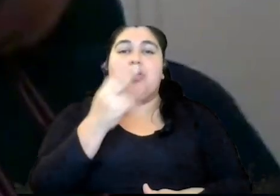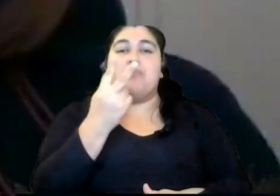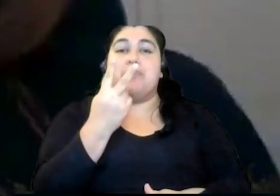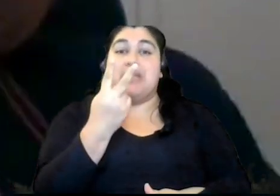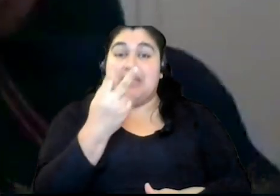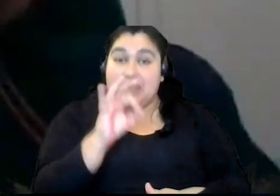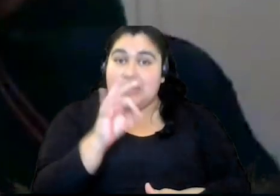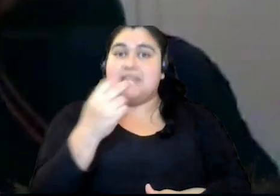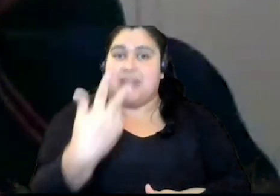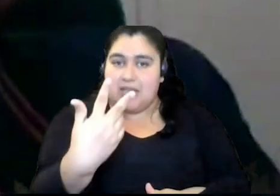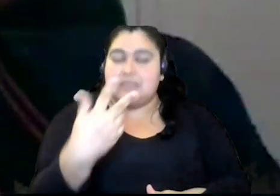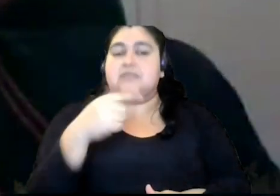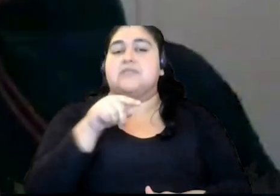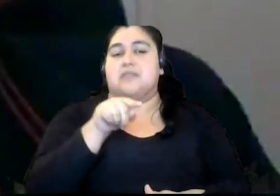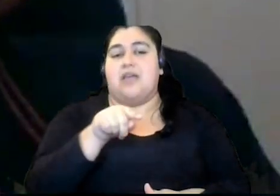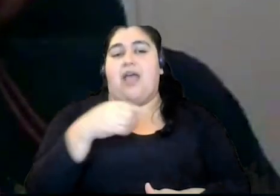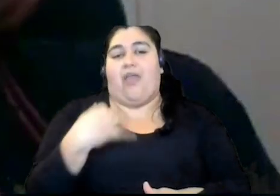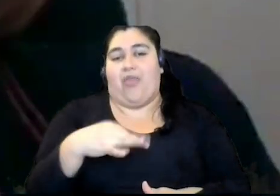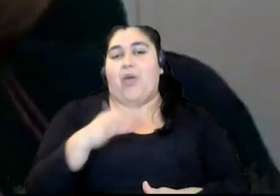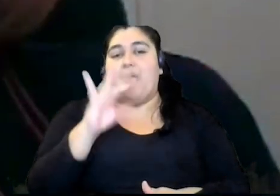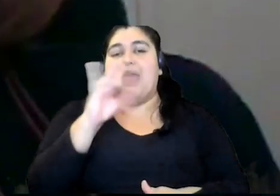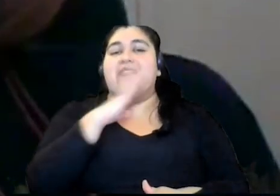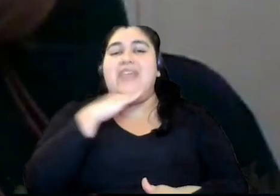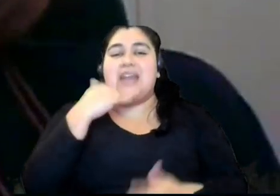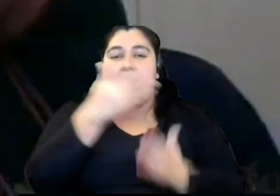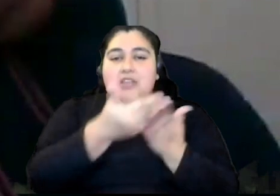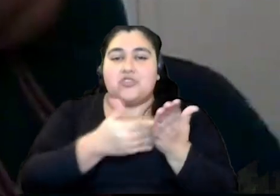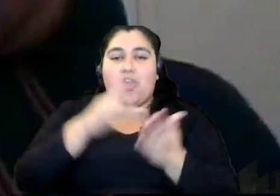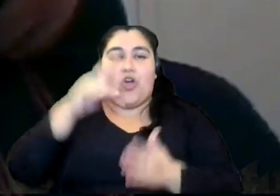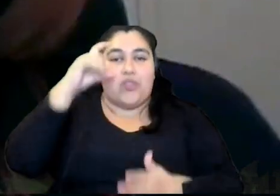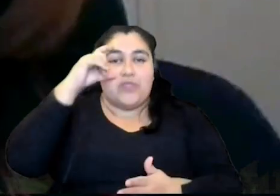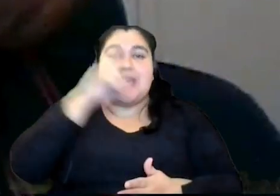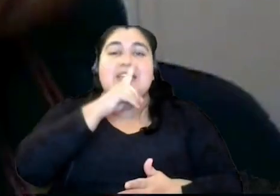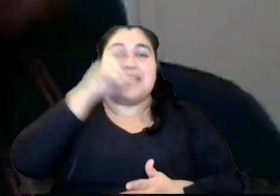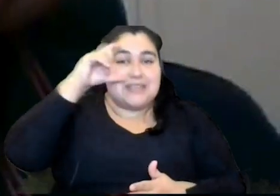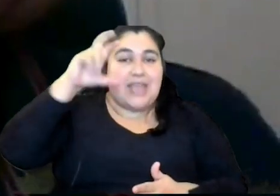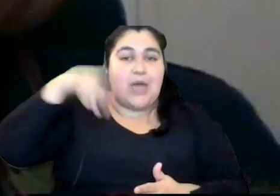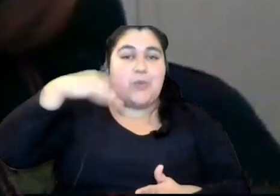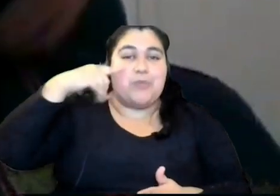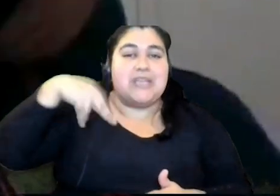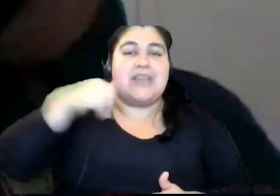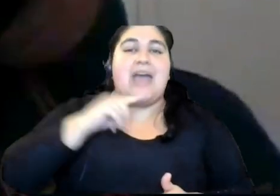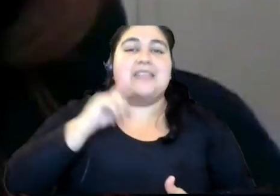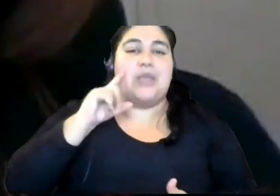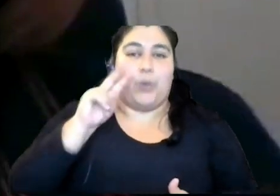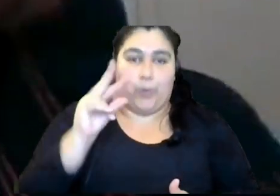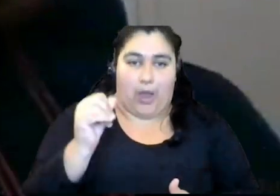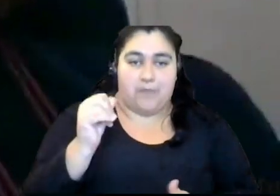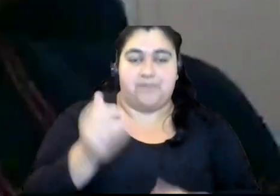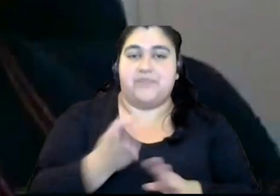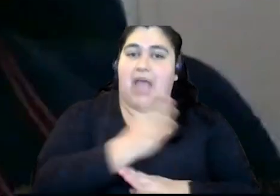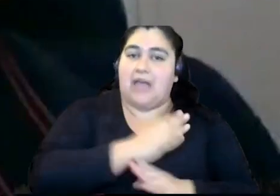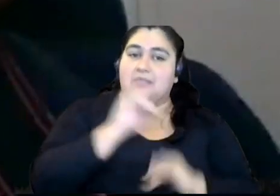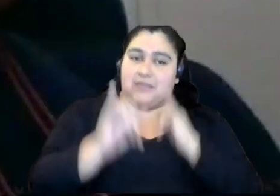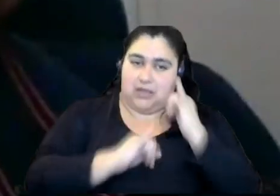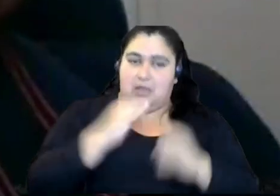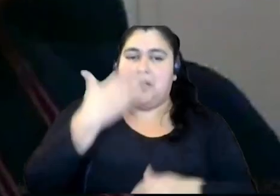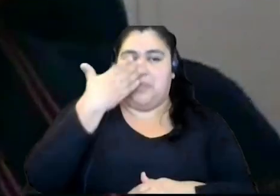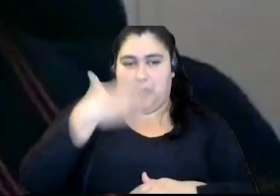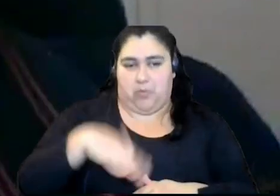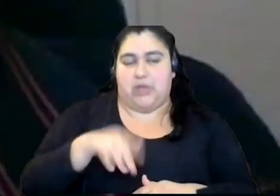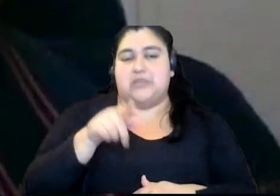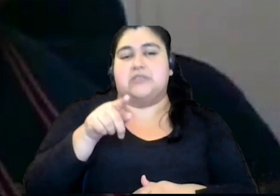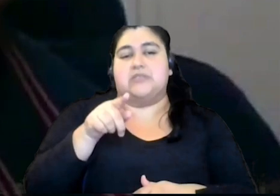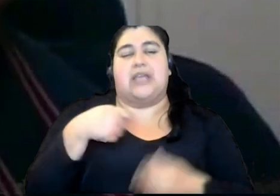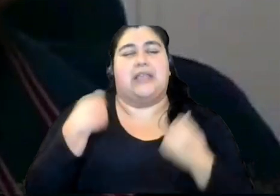¿sí? Tendría que hacer declaración determinativa. Recordemos que la informativa que yo comenté y que voy a